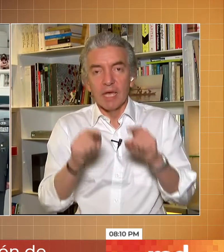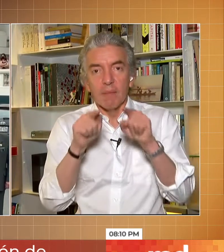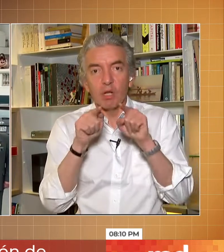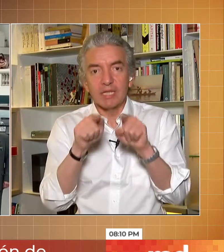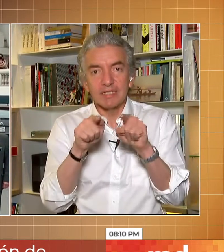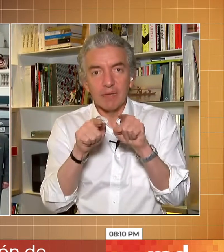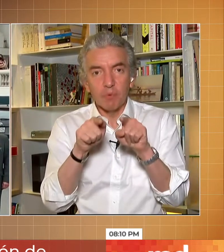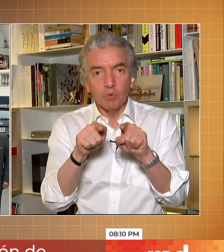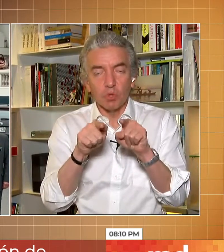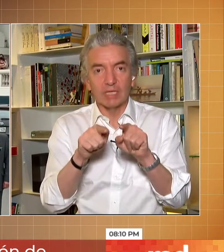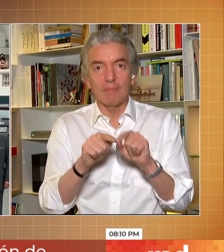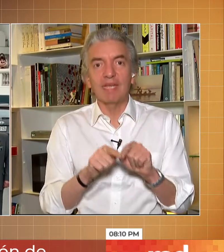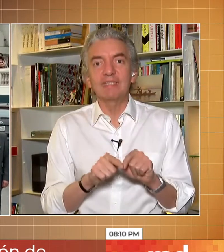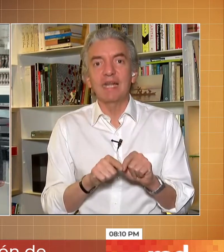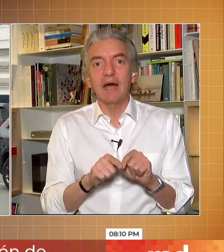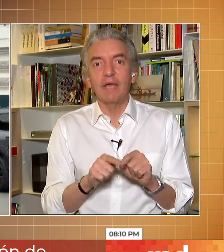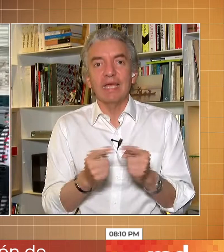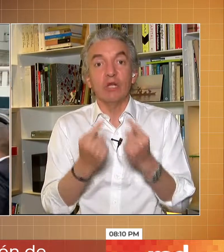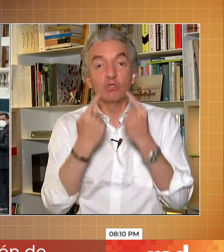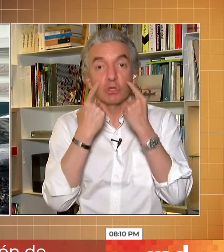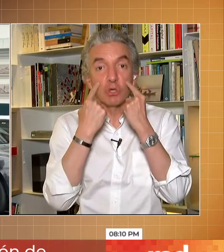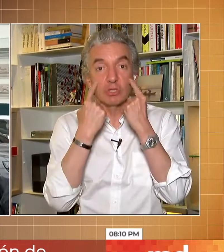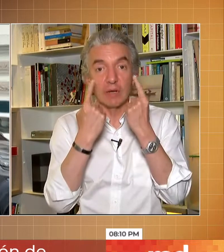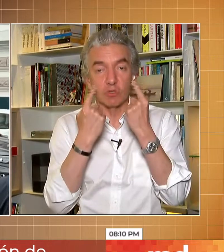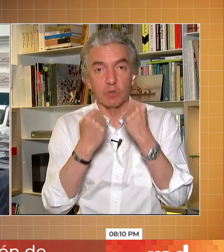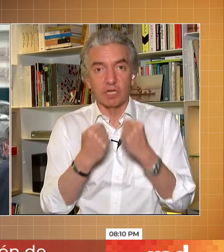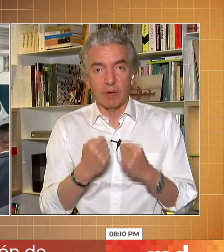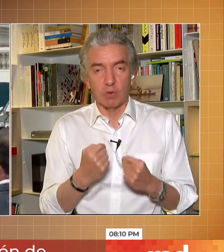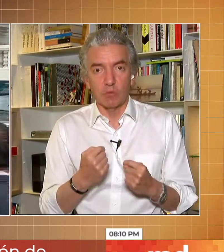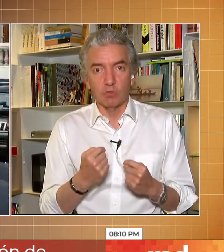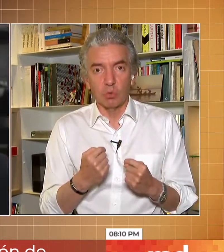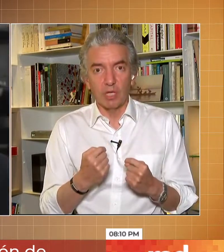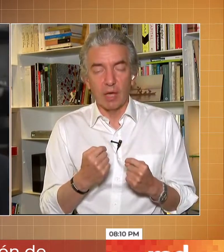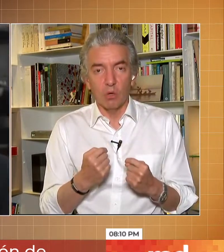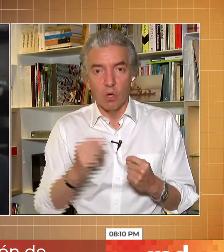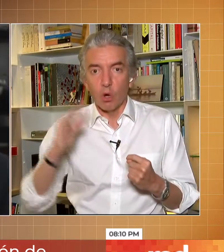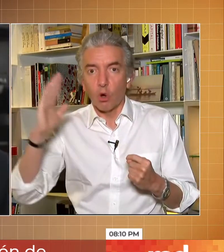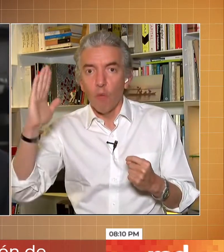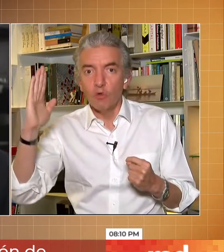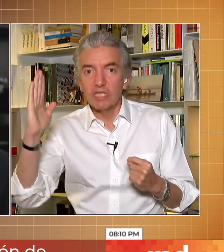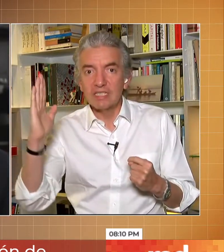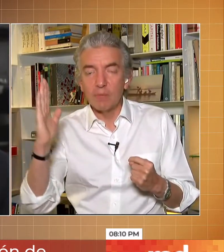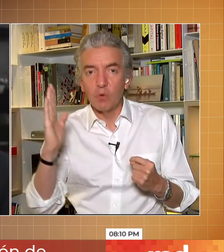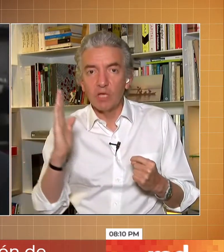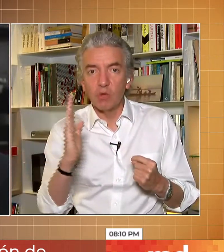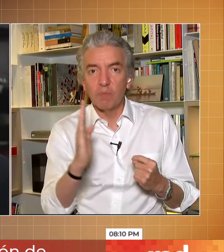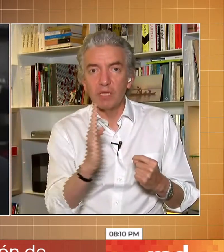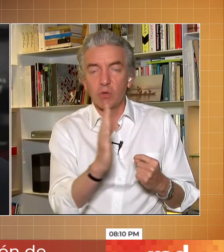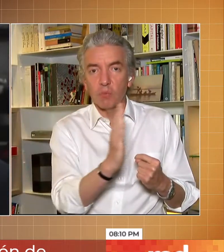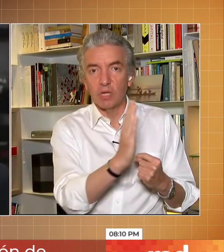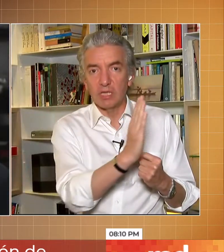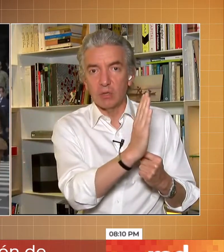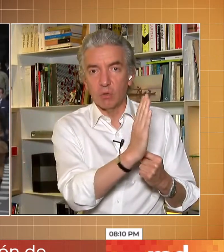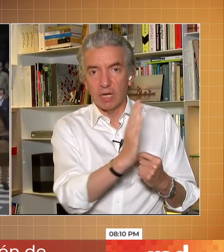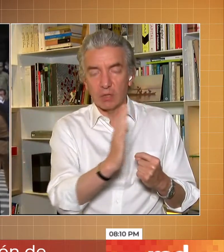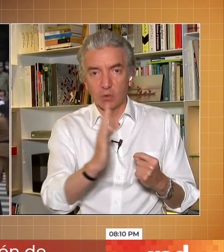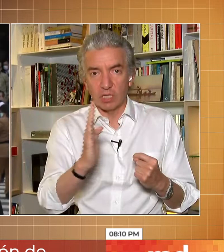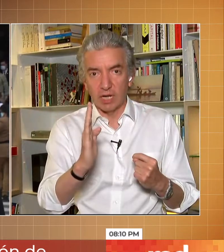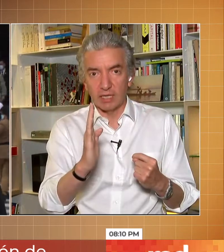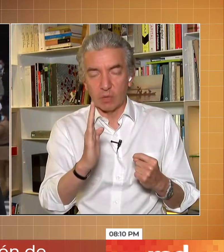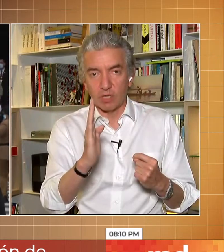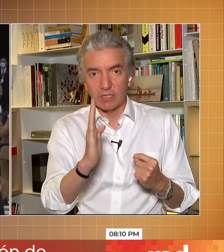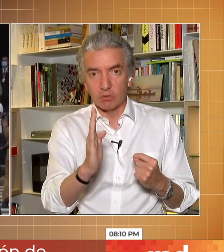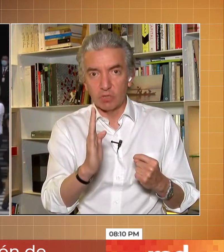Colombia. Pero el tercer punto, que también es clave y nosotros lo tenemos que observar con mucho cuidado, cómo se está moviendo el péndulo político en